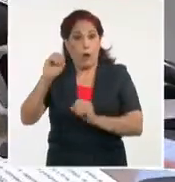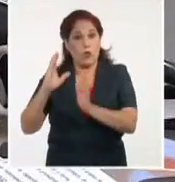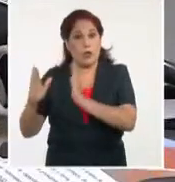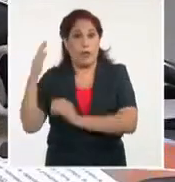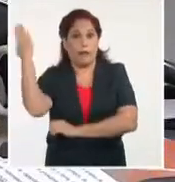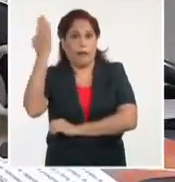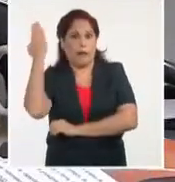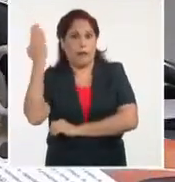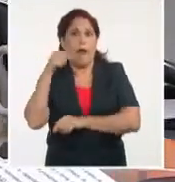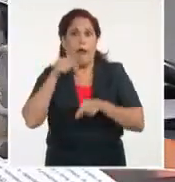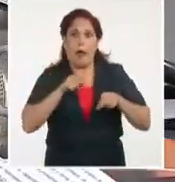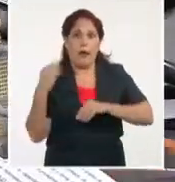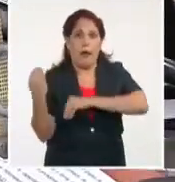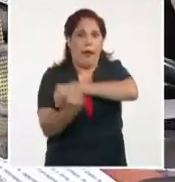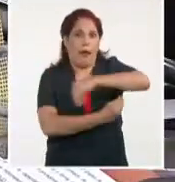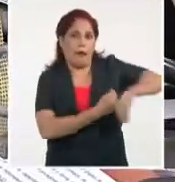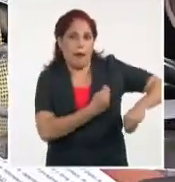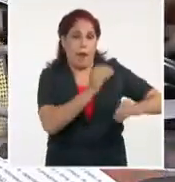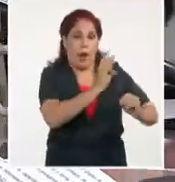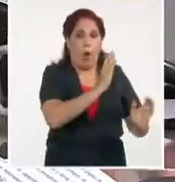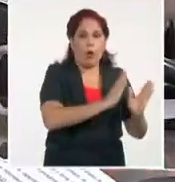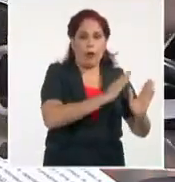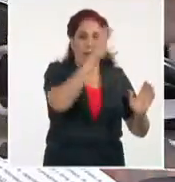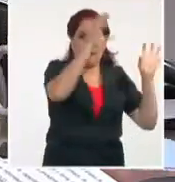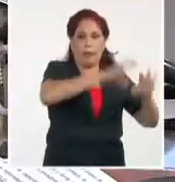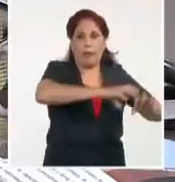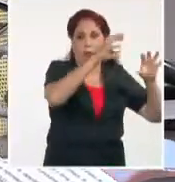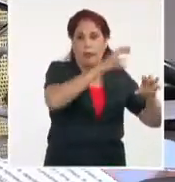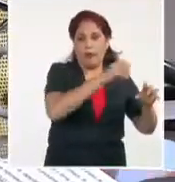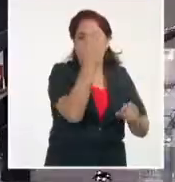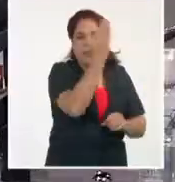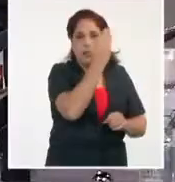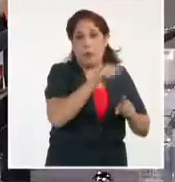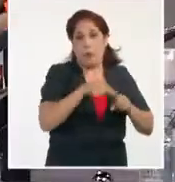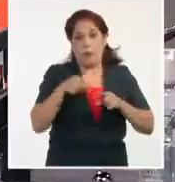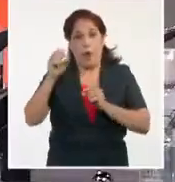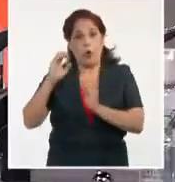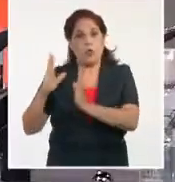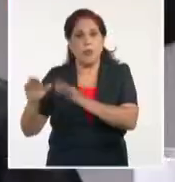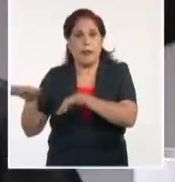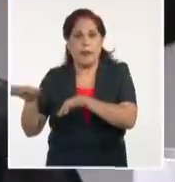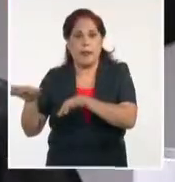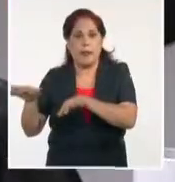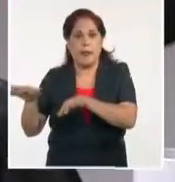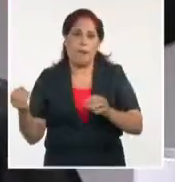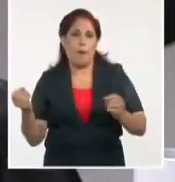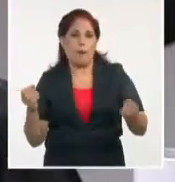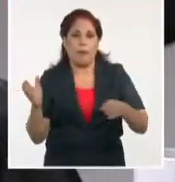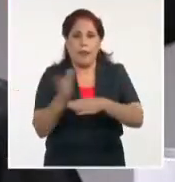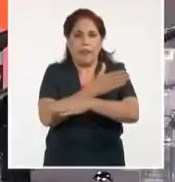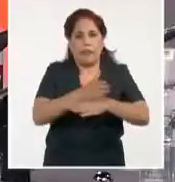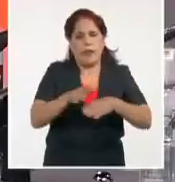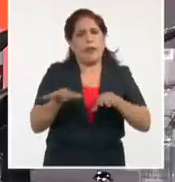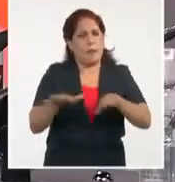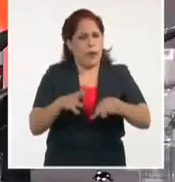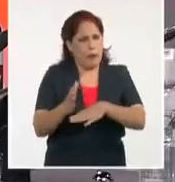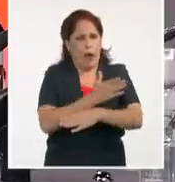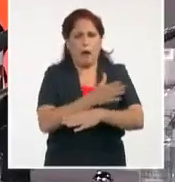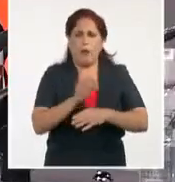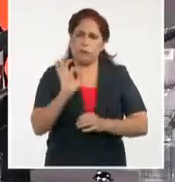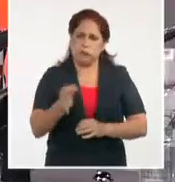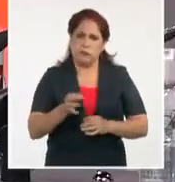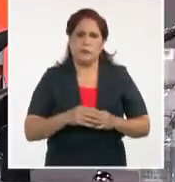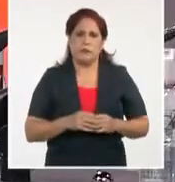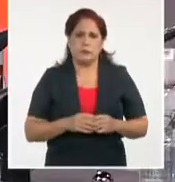ciclón en el oriente y hubo sismo en el occidente, así que hay que estar preparado para todas las circunstancias y para todas